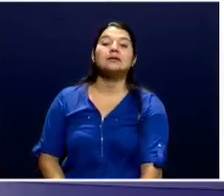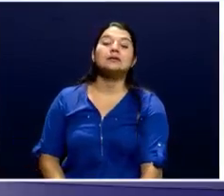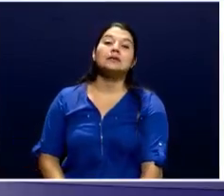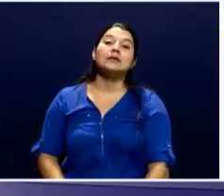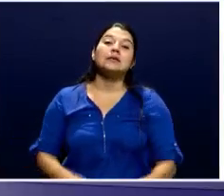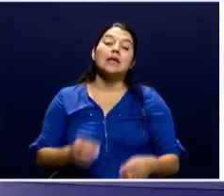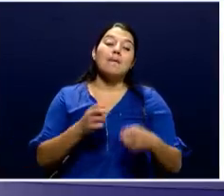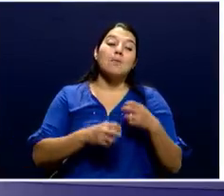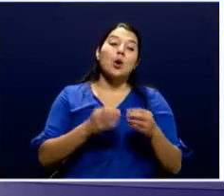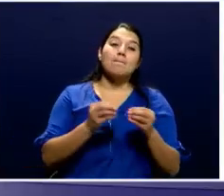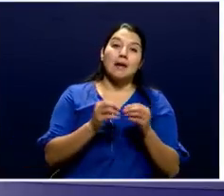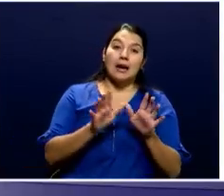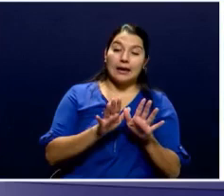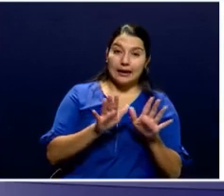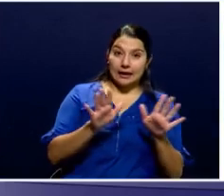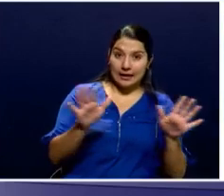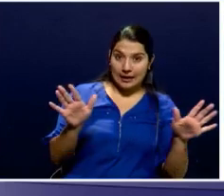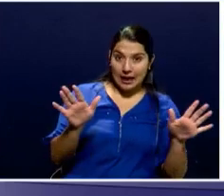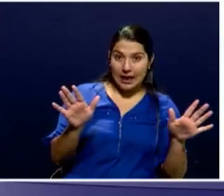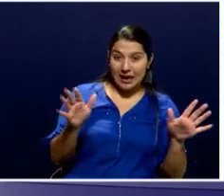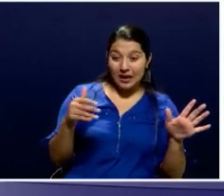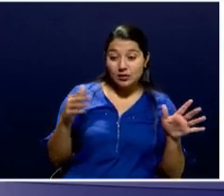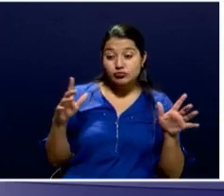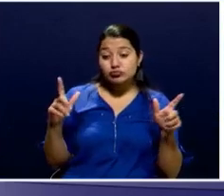más general, global, a ese momento?